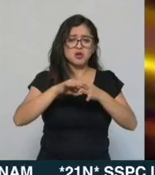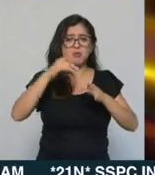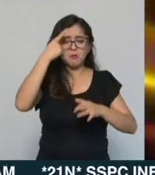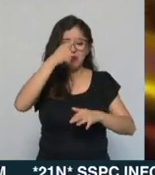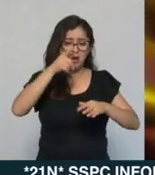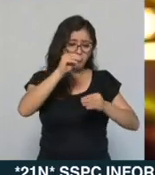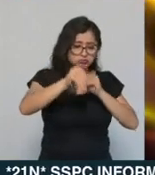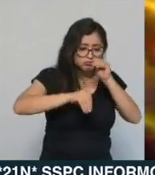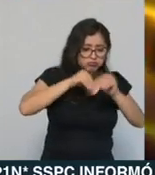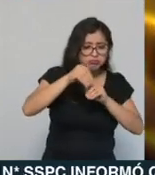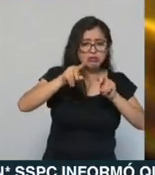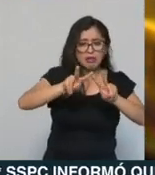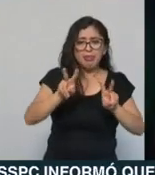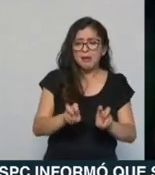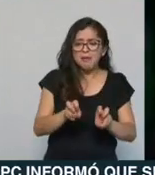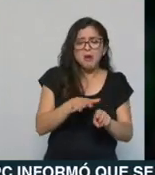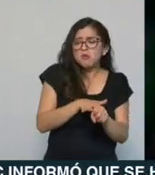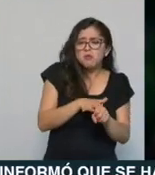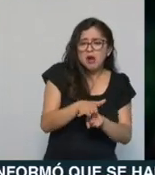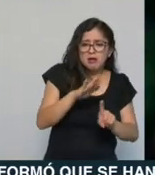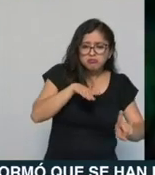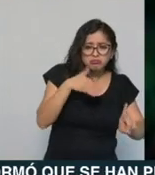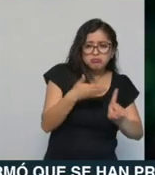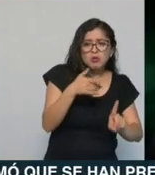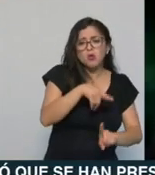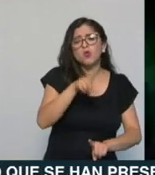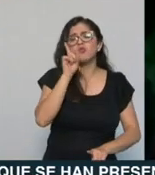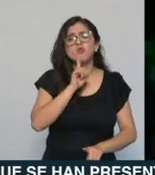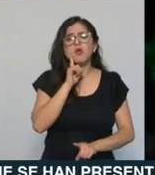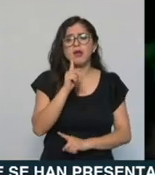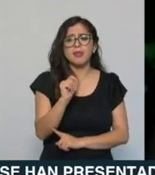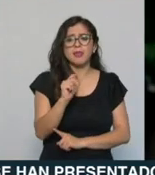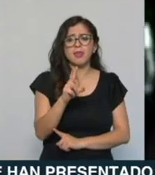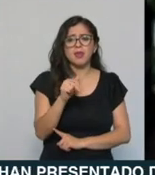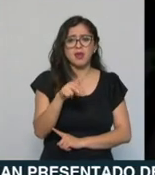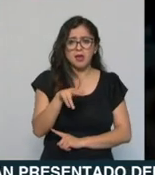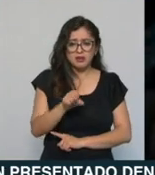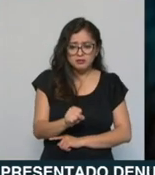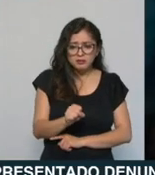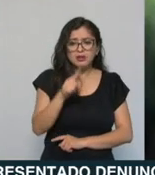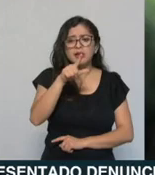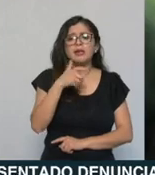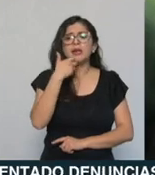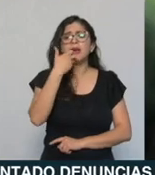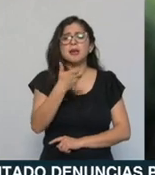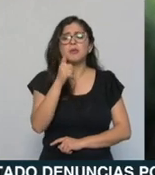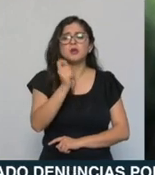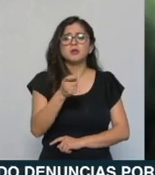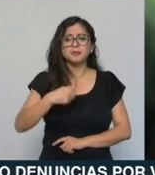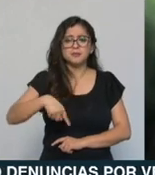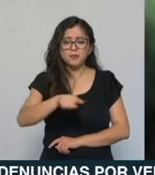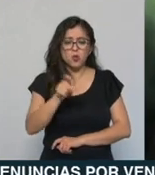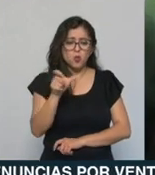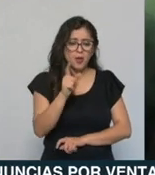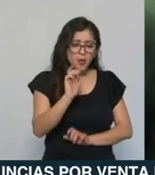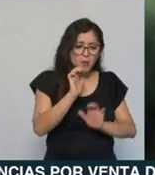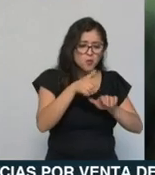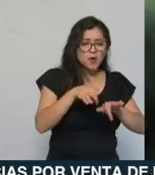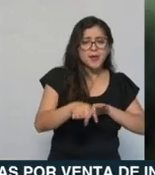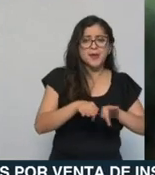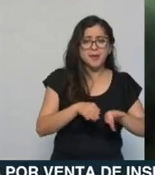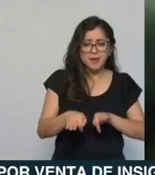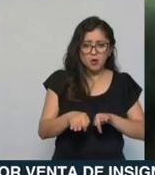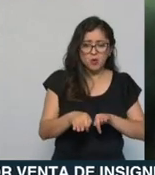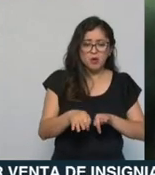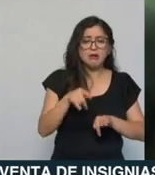tema, específicamente el tema de las compañeras trans. Lo que nosotros queremos llegar también es a la parte del trabajo, a la parte laboral,